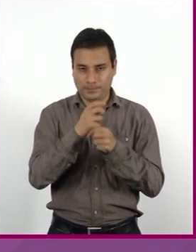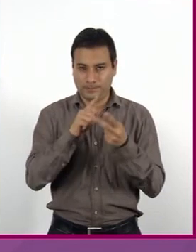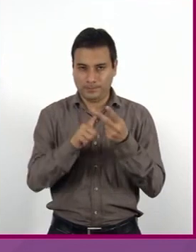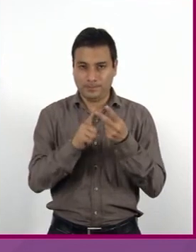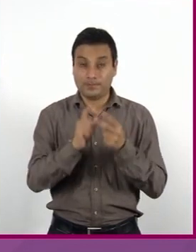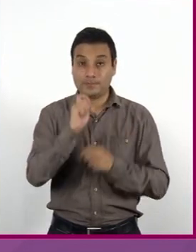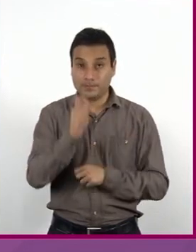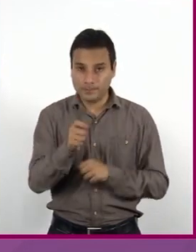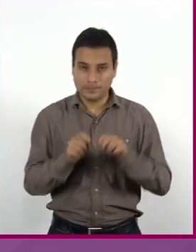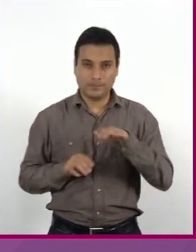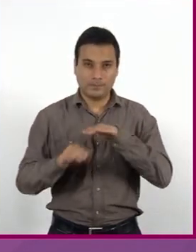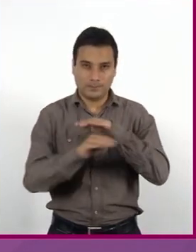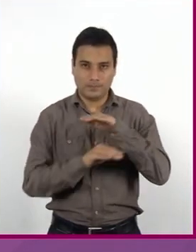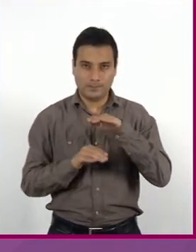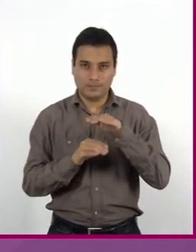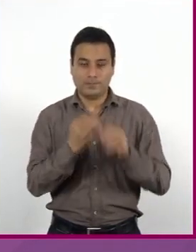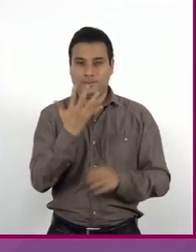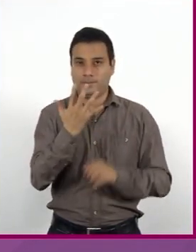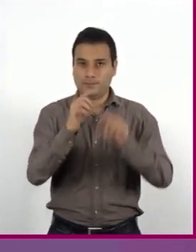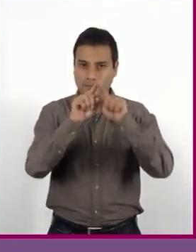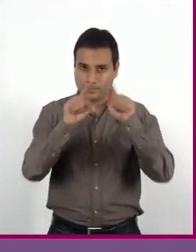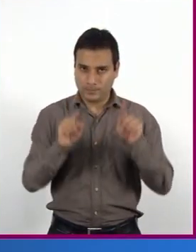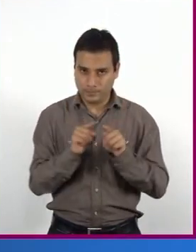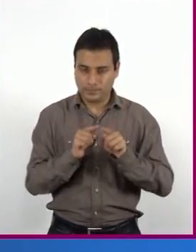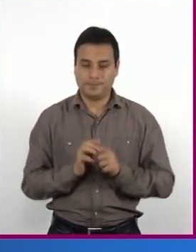opción tiene bases de forma pentagonal.